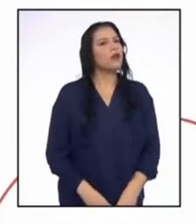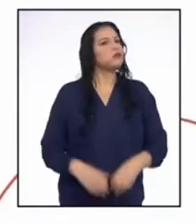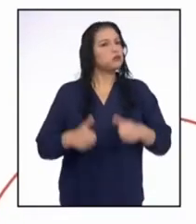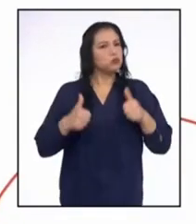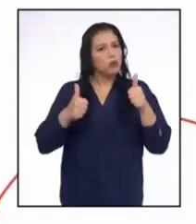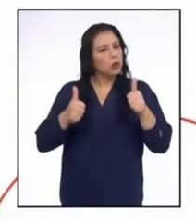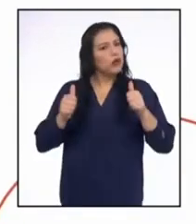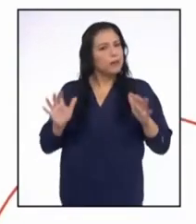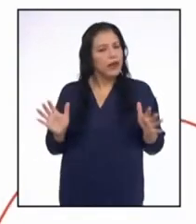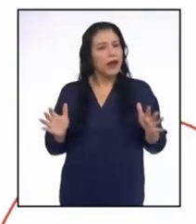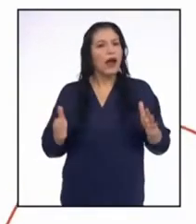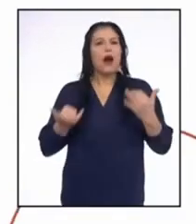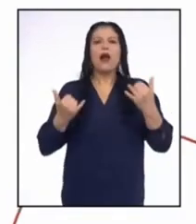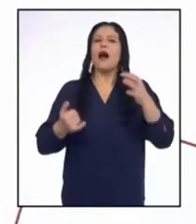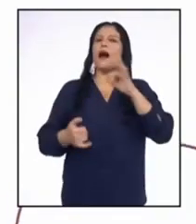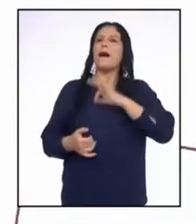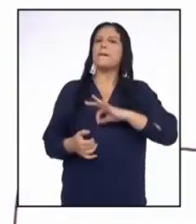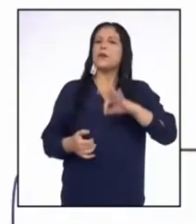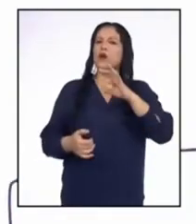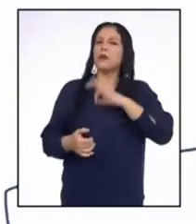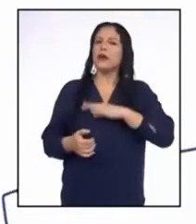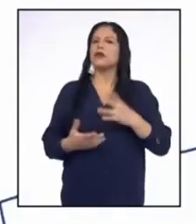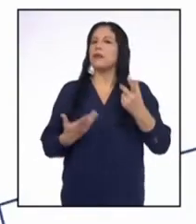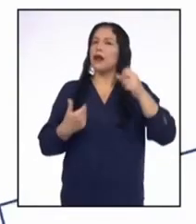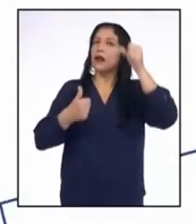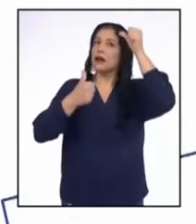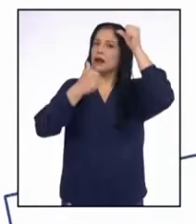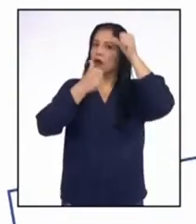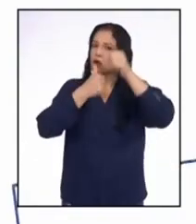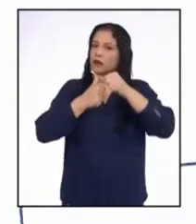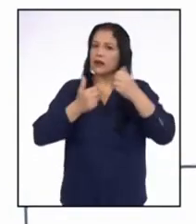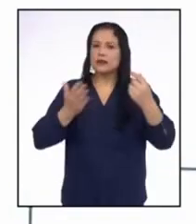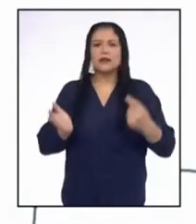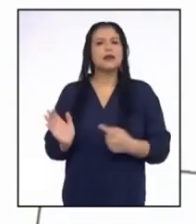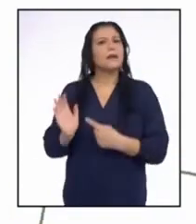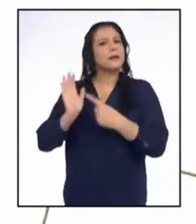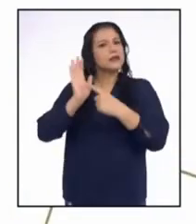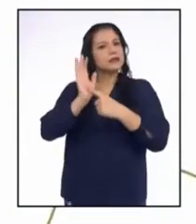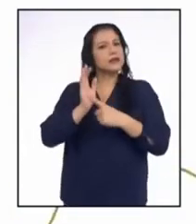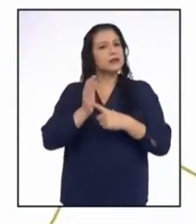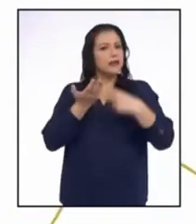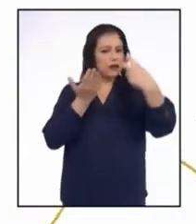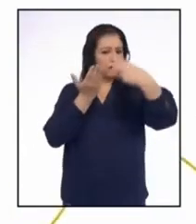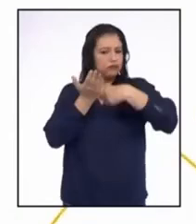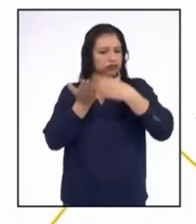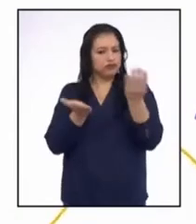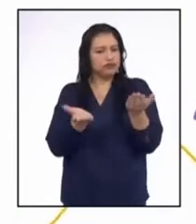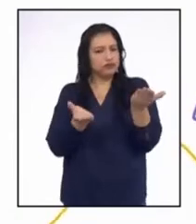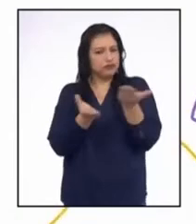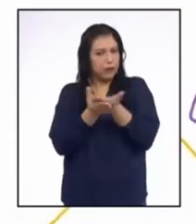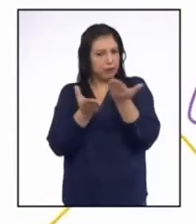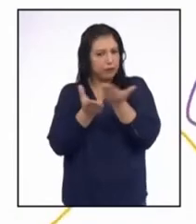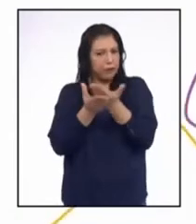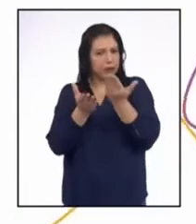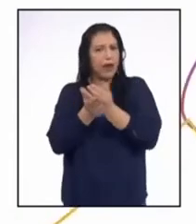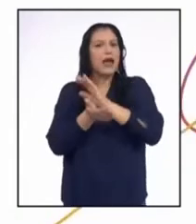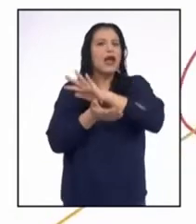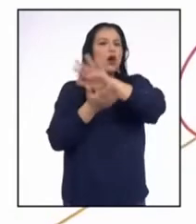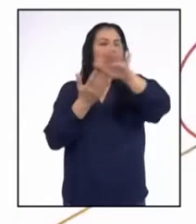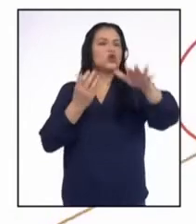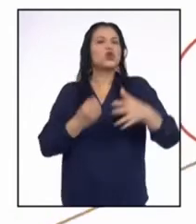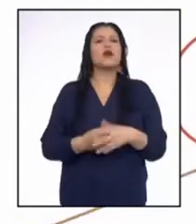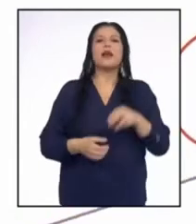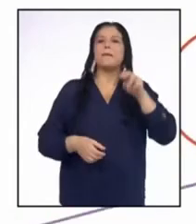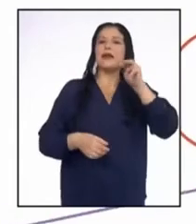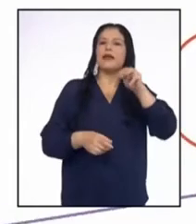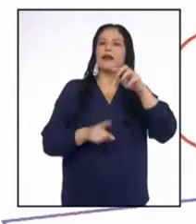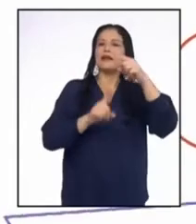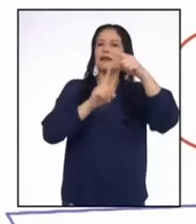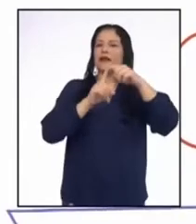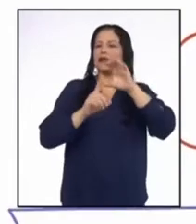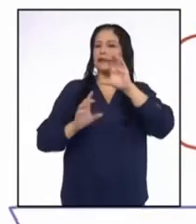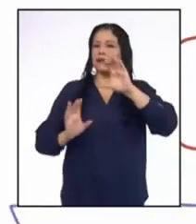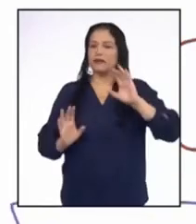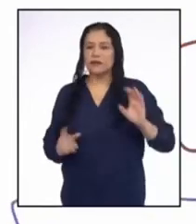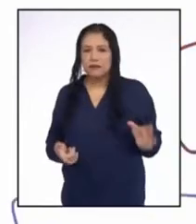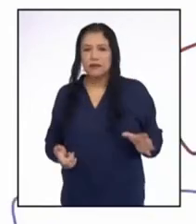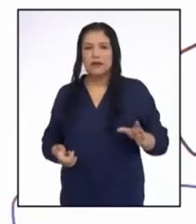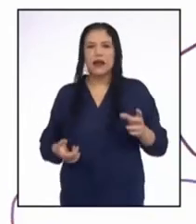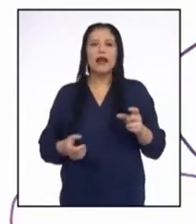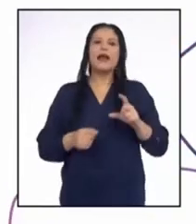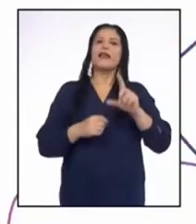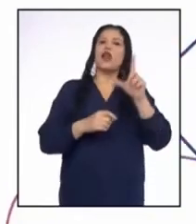Muy bien, aprovecho para hacerles recordar que deben presentar un portafolio con información sobre las medidas de tendencia central,